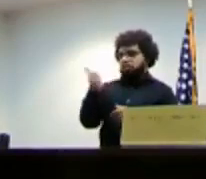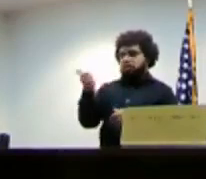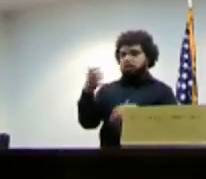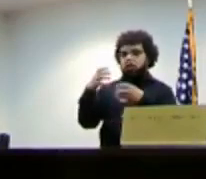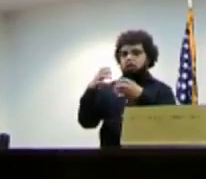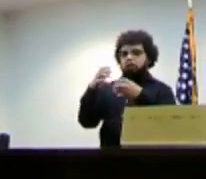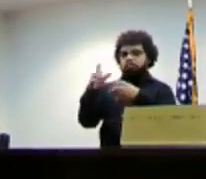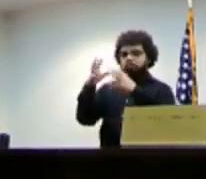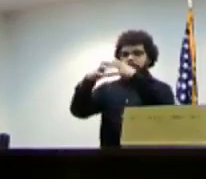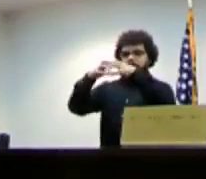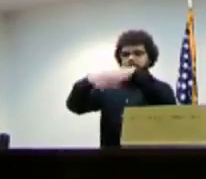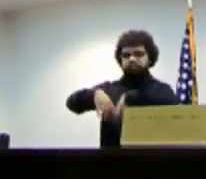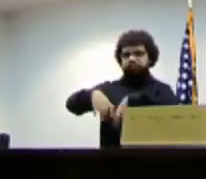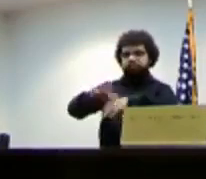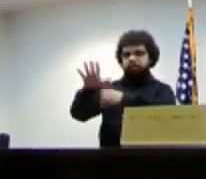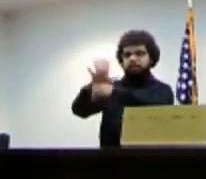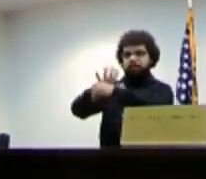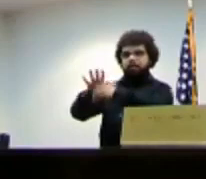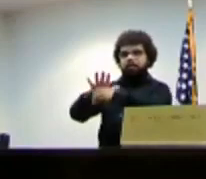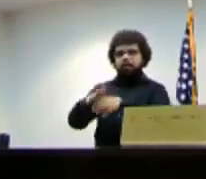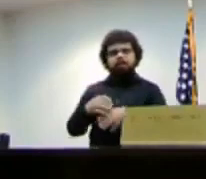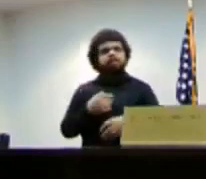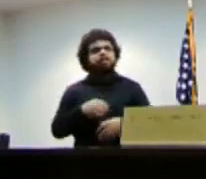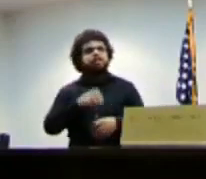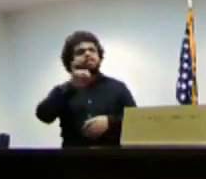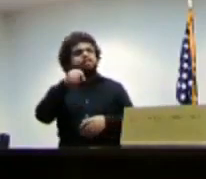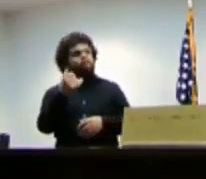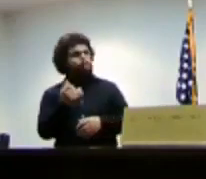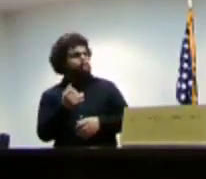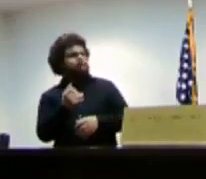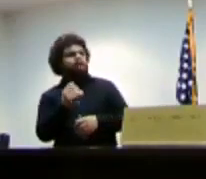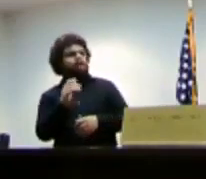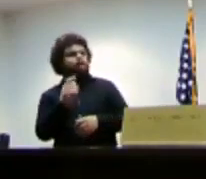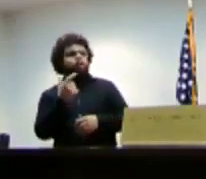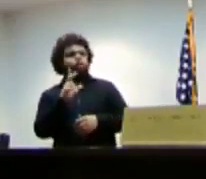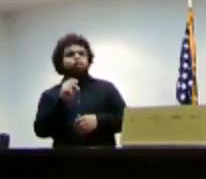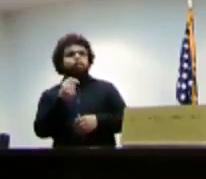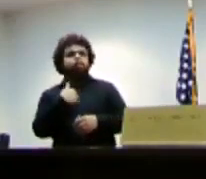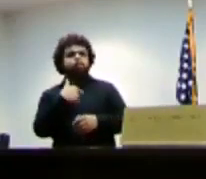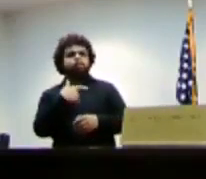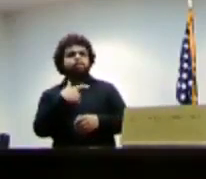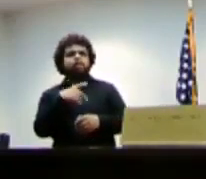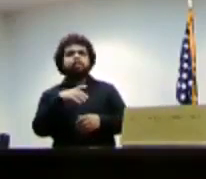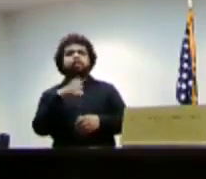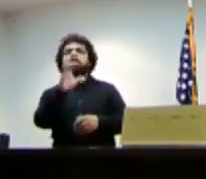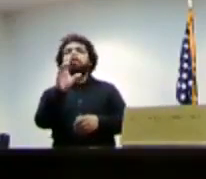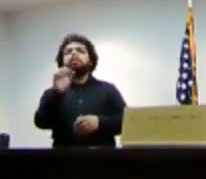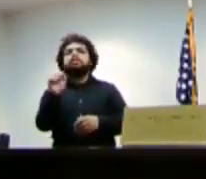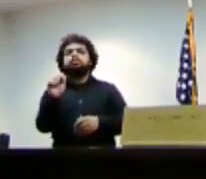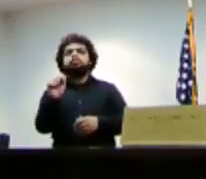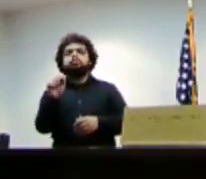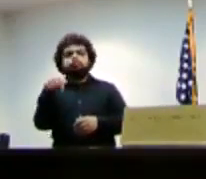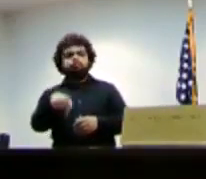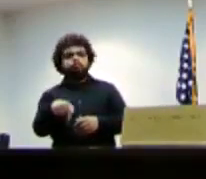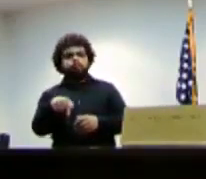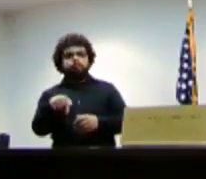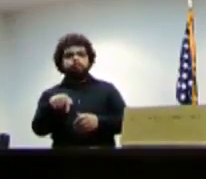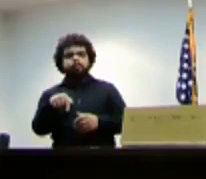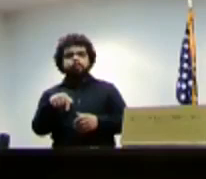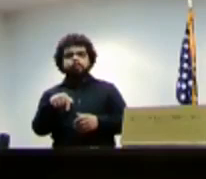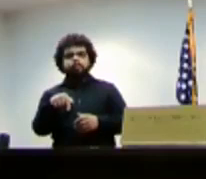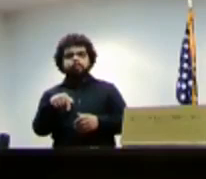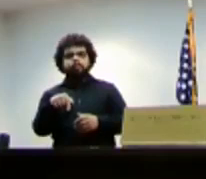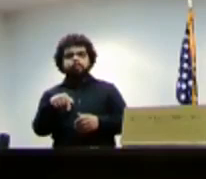área. De San Juan, le estaba hablando de Costa Azul. Costa Azul. En Costa Azul